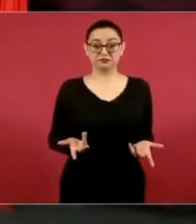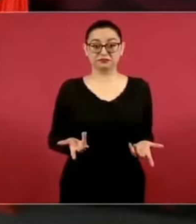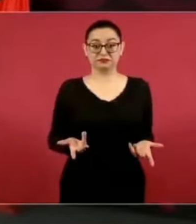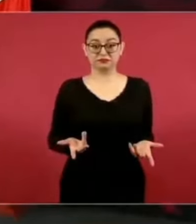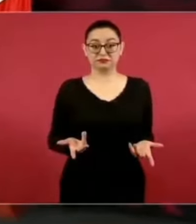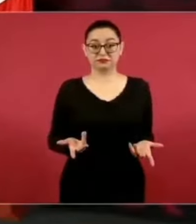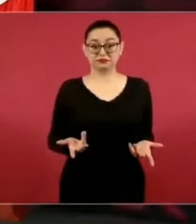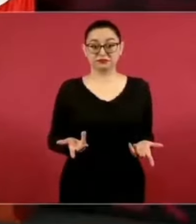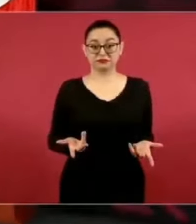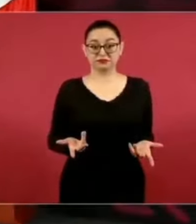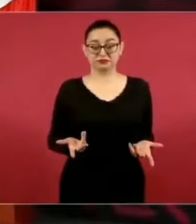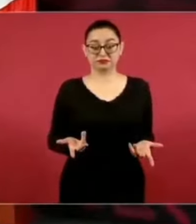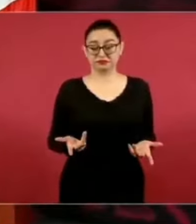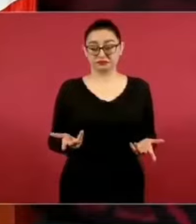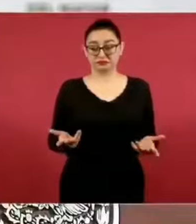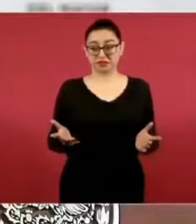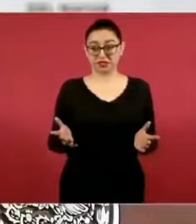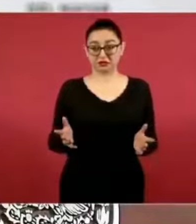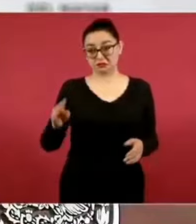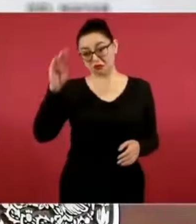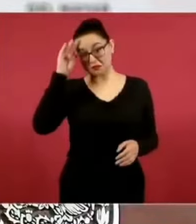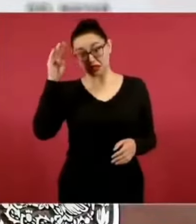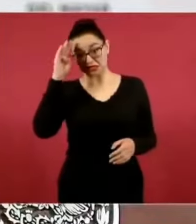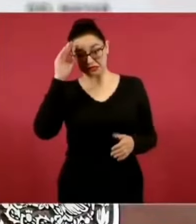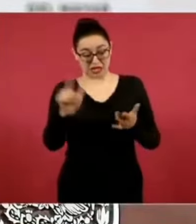perjudicarse con las reformas, al contrario,